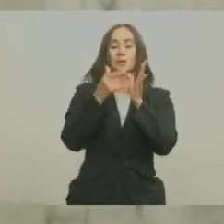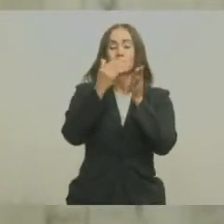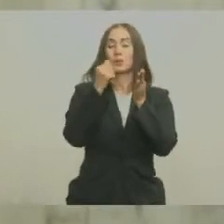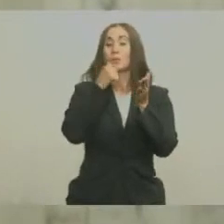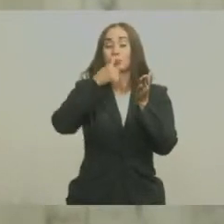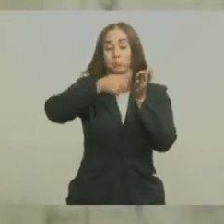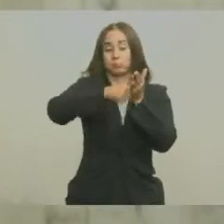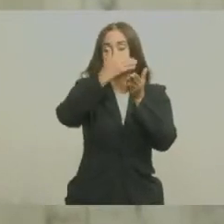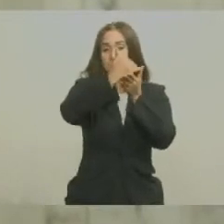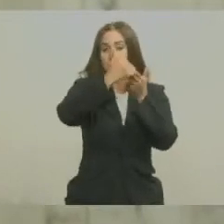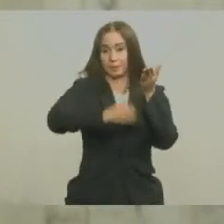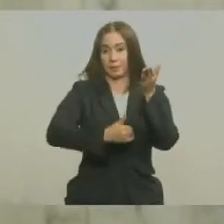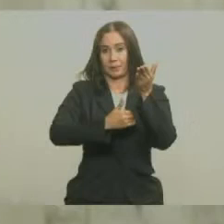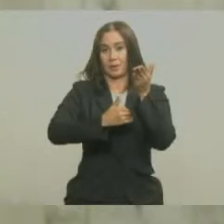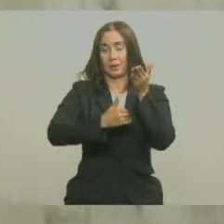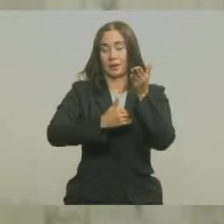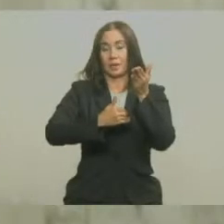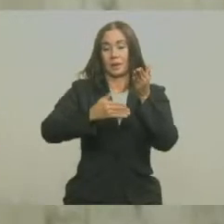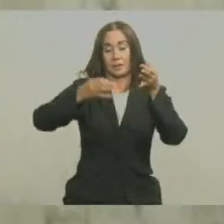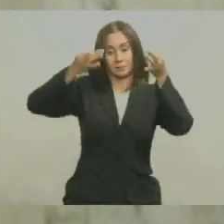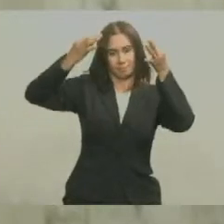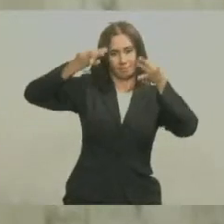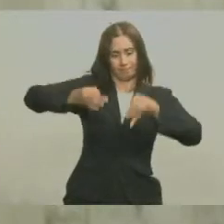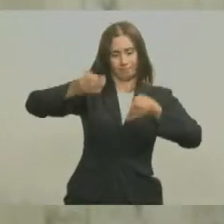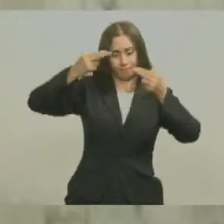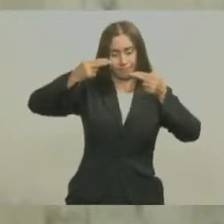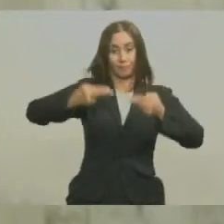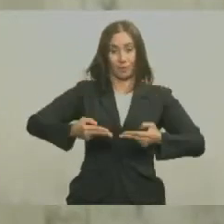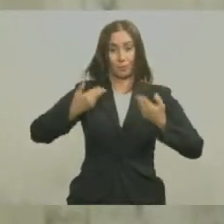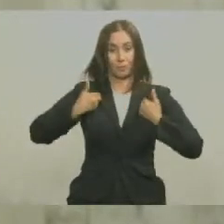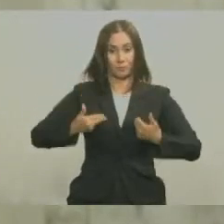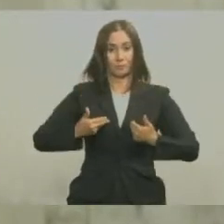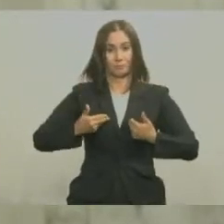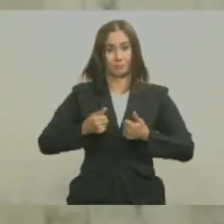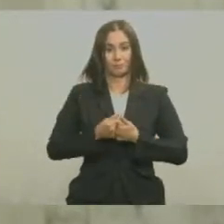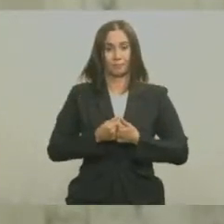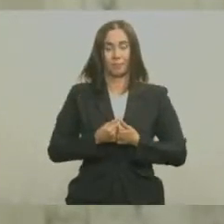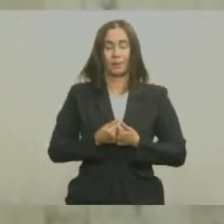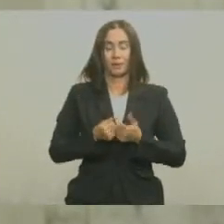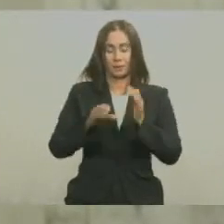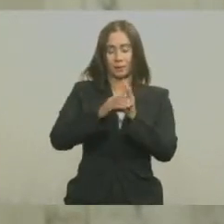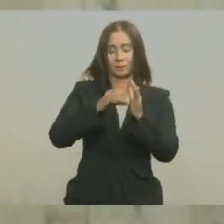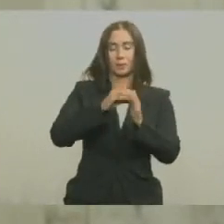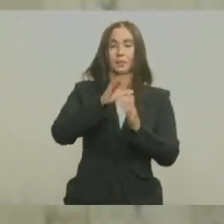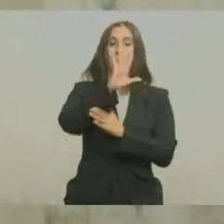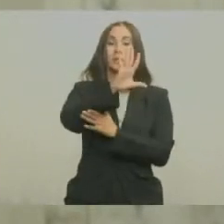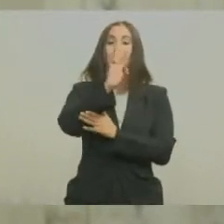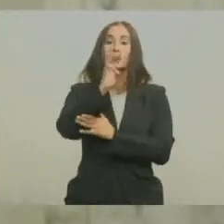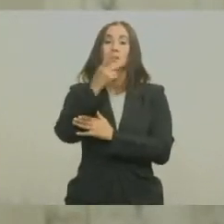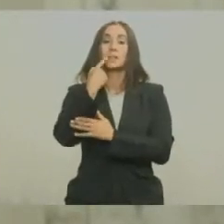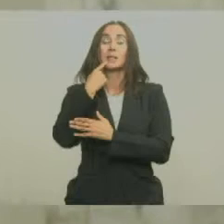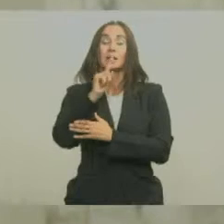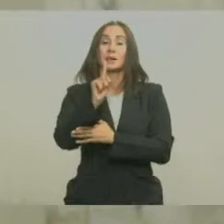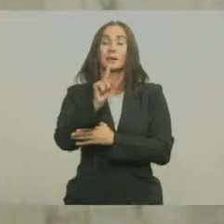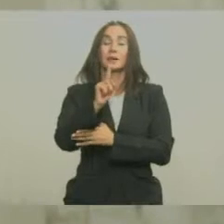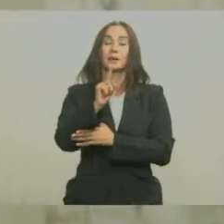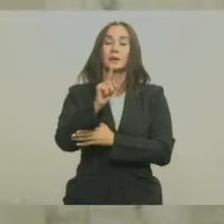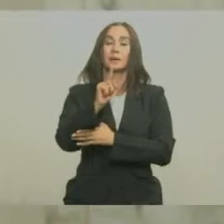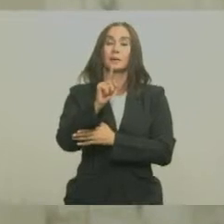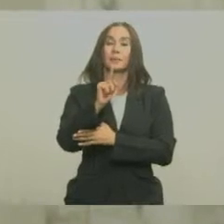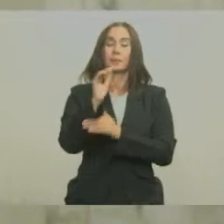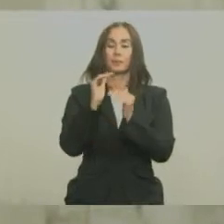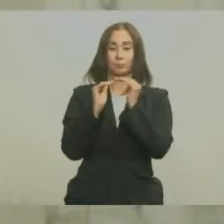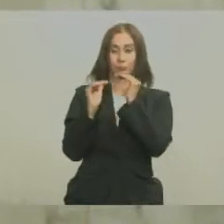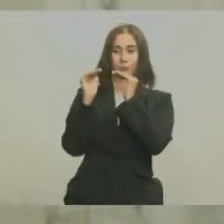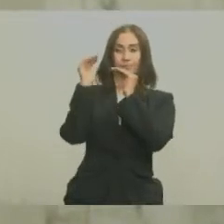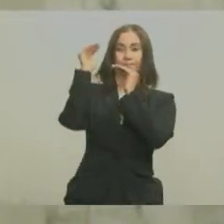Carta es la dignidad humana, y en su artículo 56 declara del más